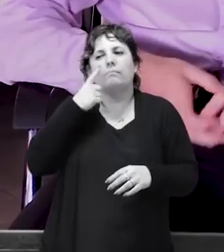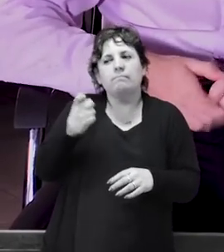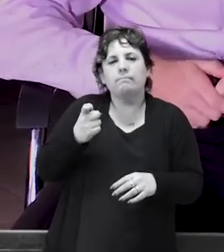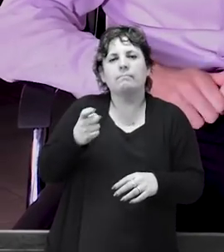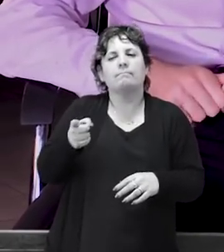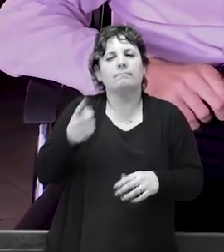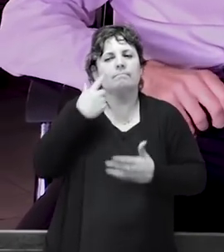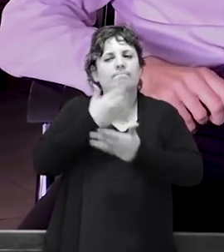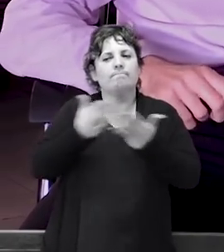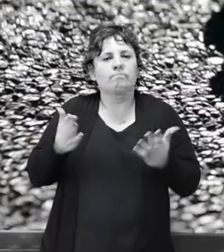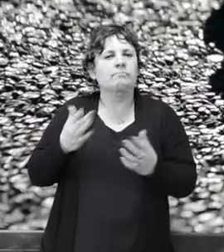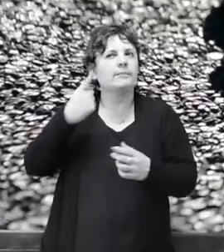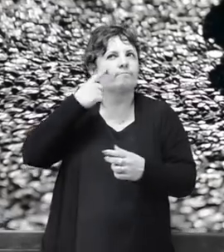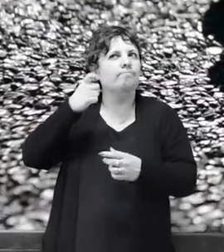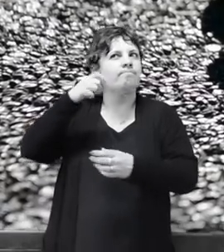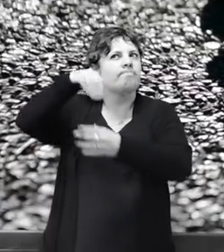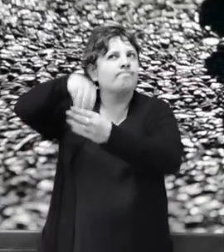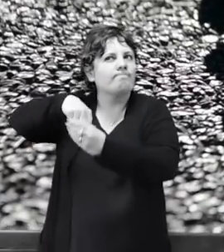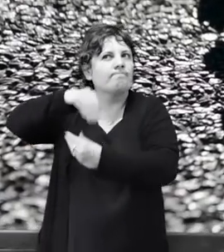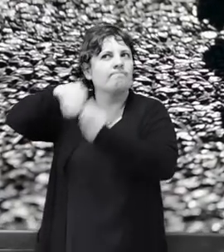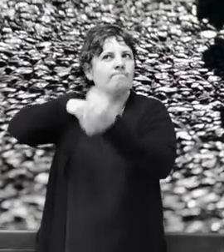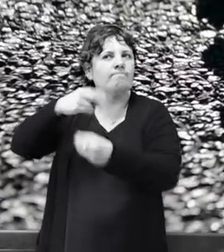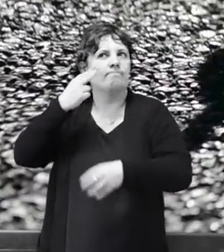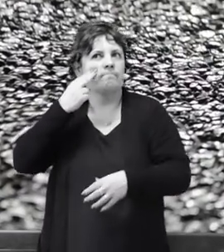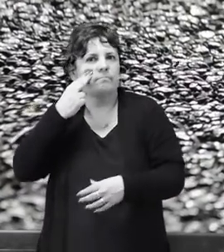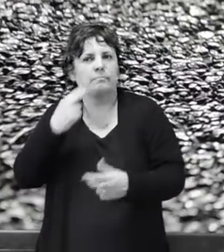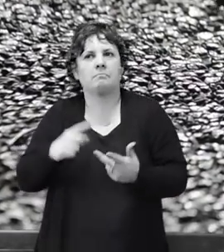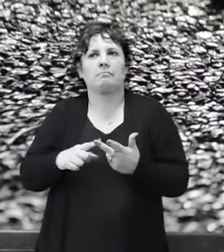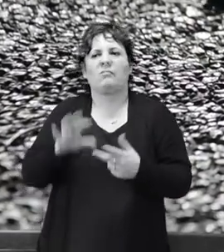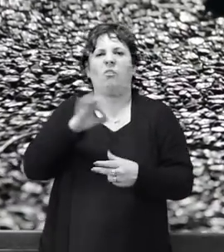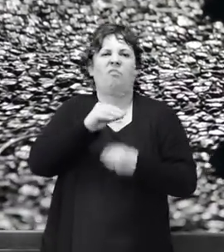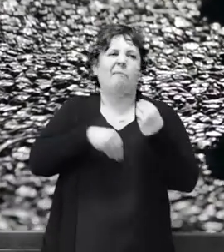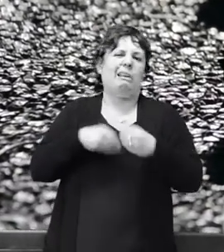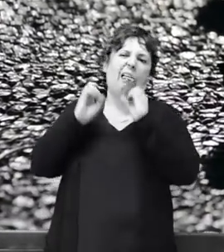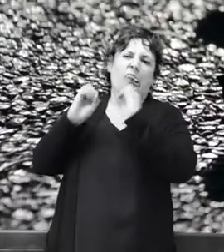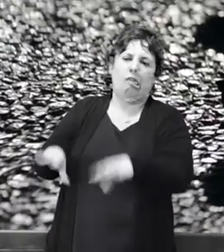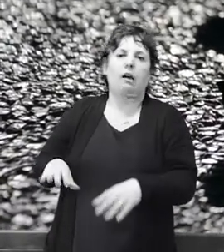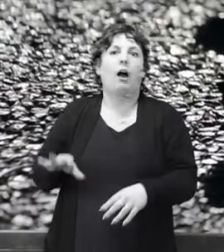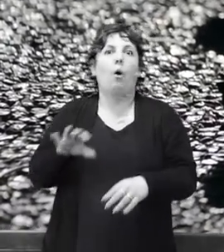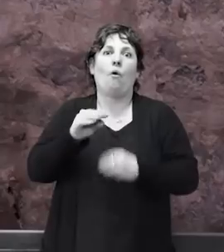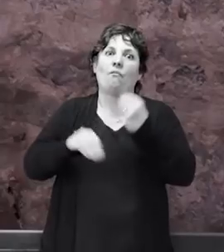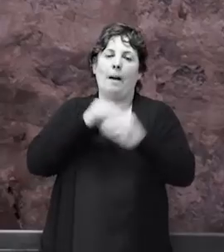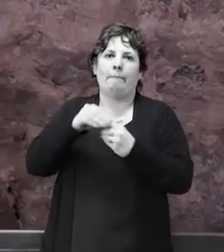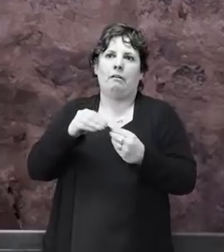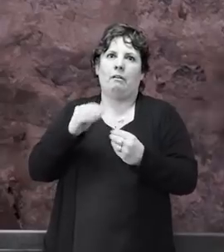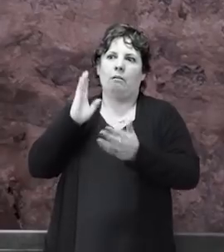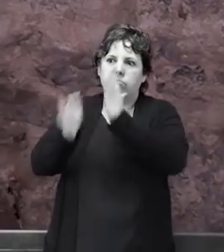señalando o indicando algún problema familiar, alguna situación de negligencia, violencia, abuso.